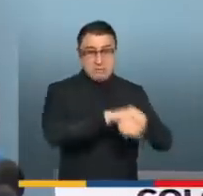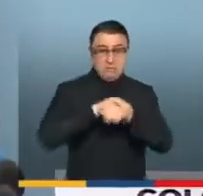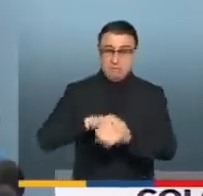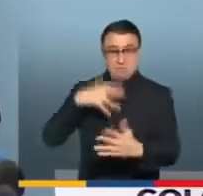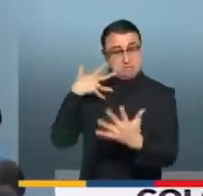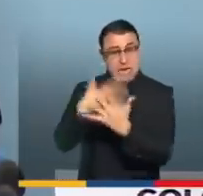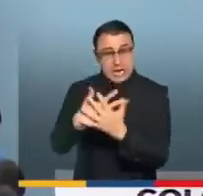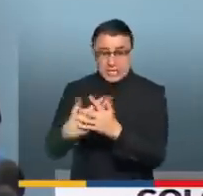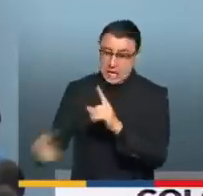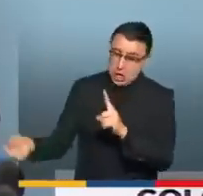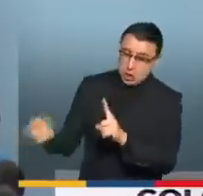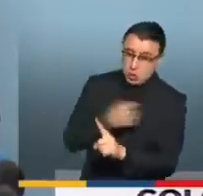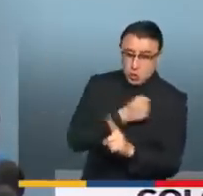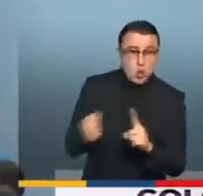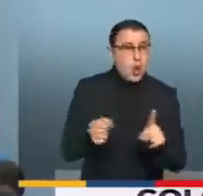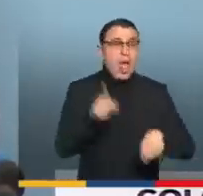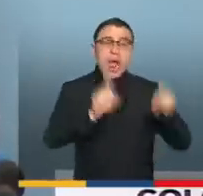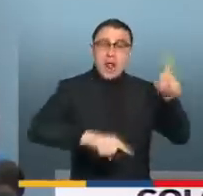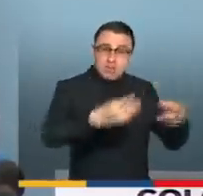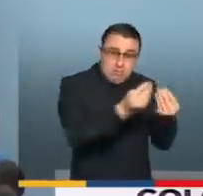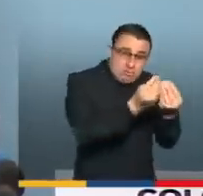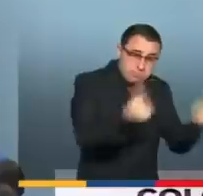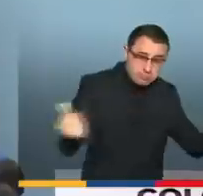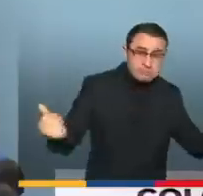la tortura, en la desaparición.